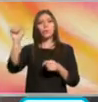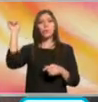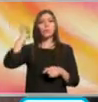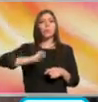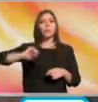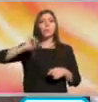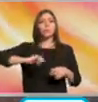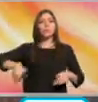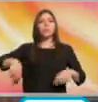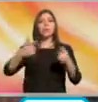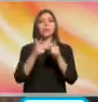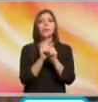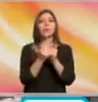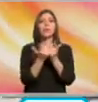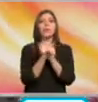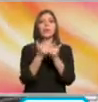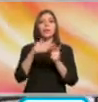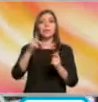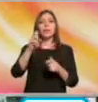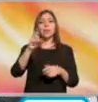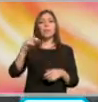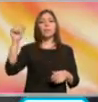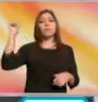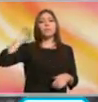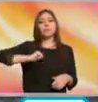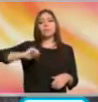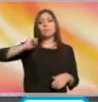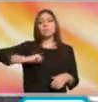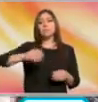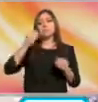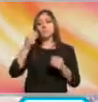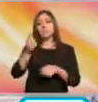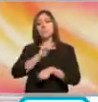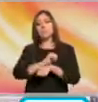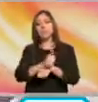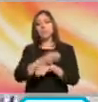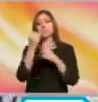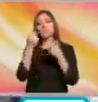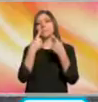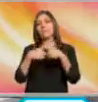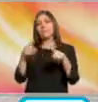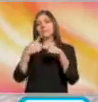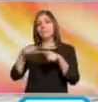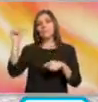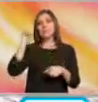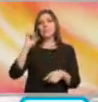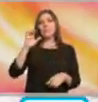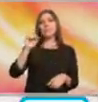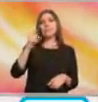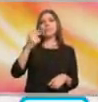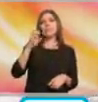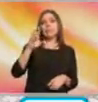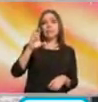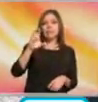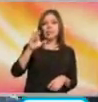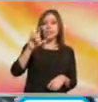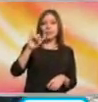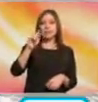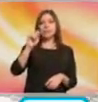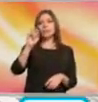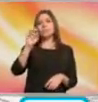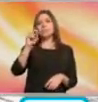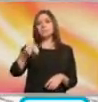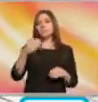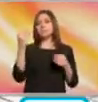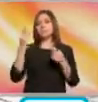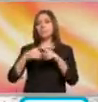grandísimos artistas como Elsa Cross, Vicente Rojo y para qué, les sigo contando, Esther Sellingson, en fin. Y